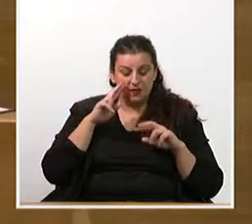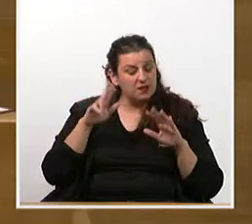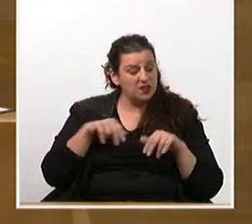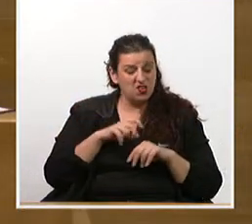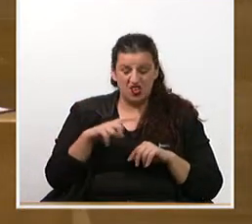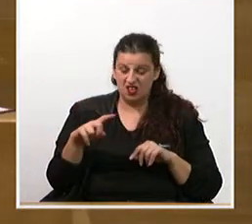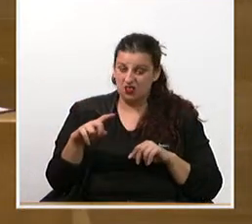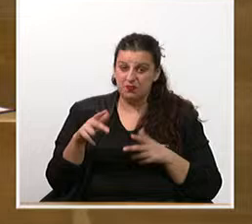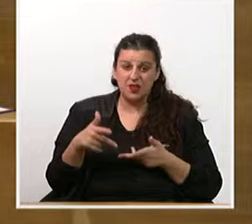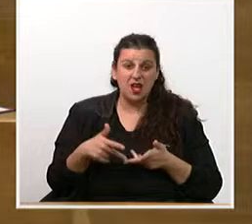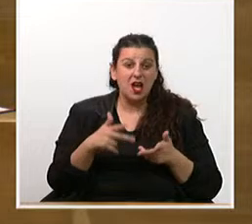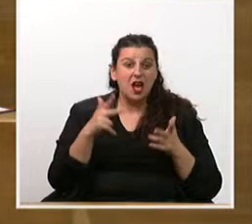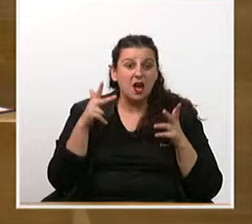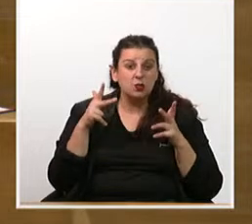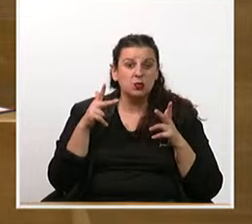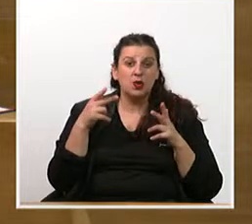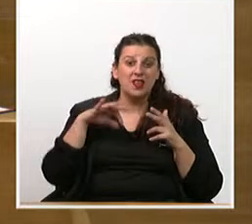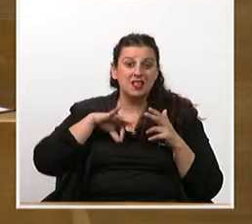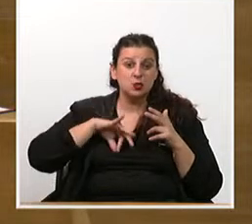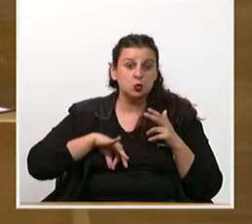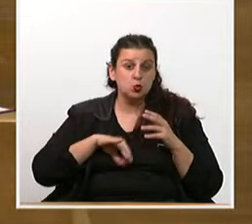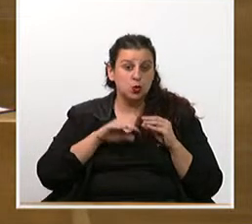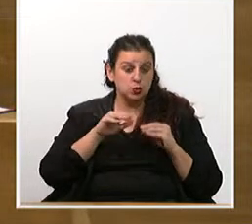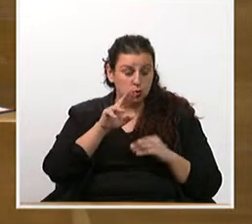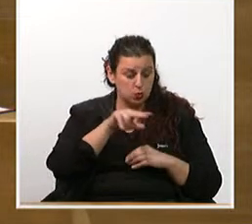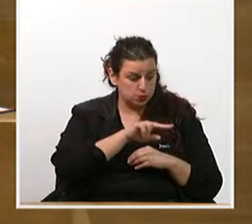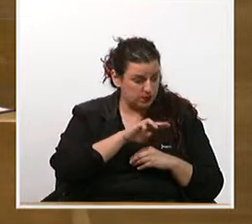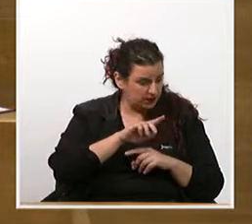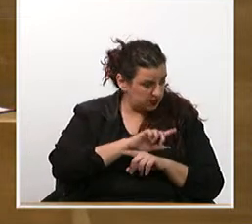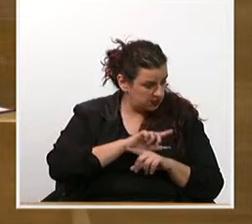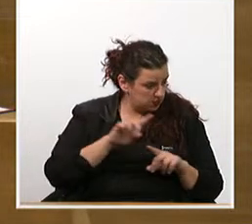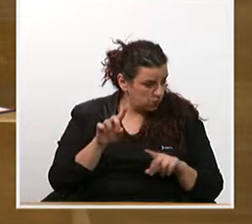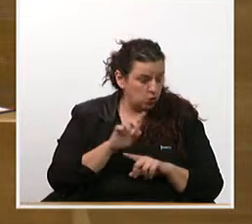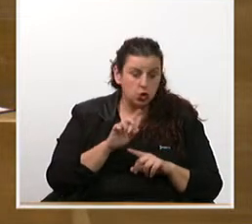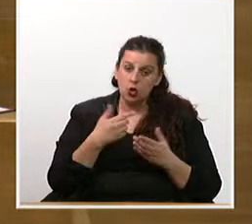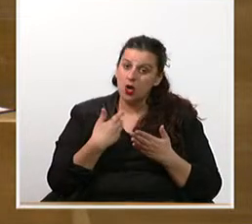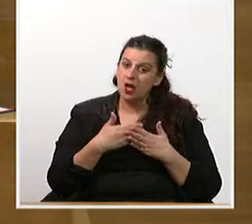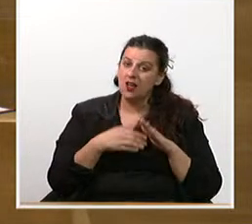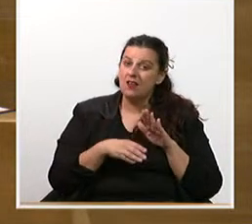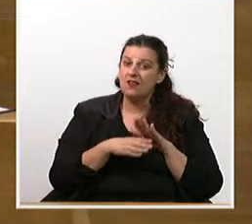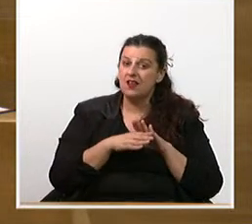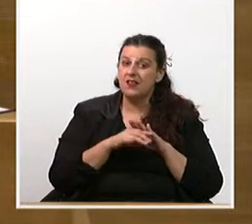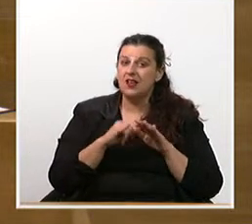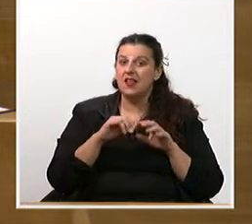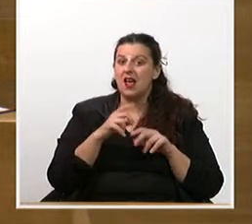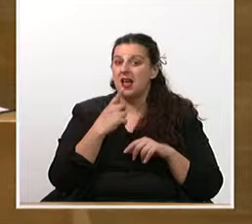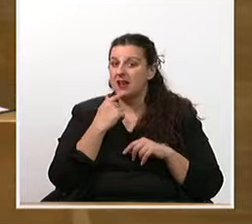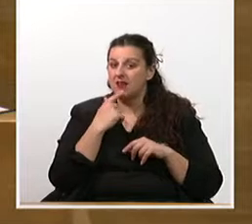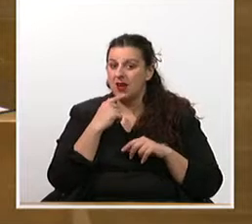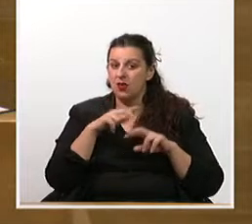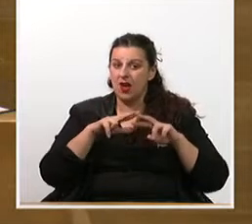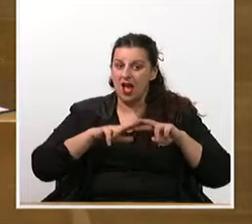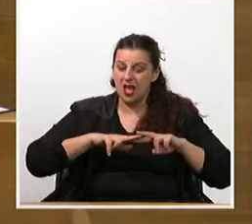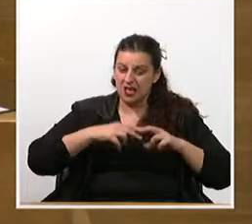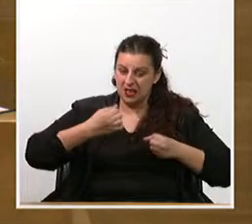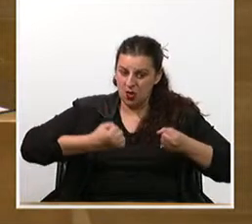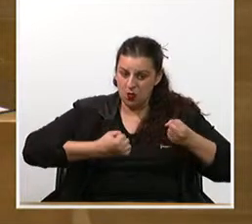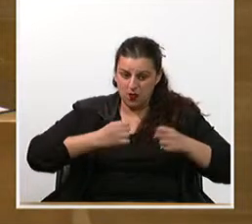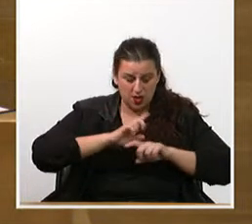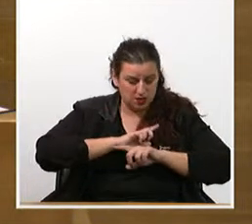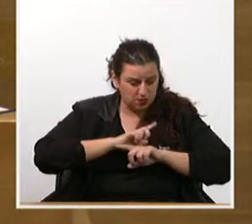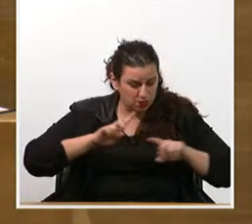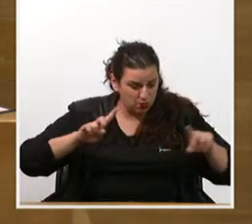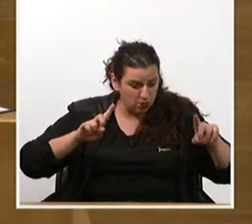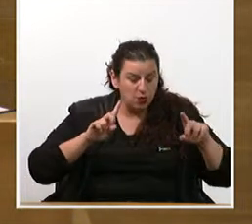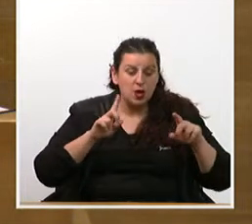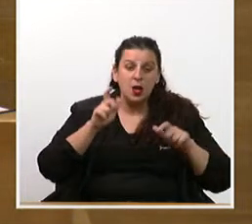no autorizaron la masa salarial del 23 garantizaron no garantizaron la viabilidad de la itv de riva ruja desde luego no previeron el incremento necesario